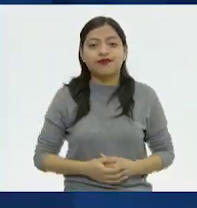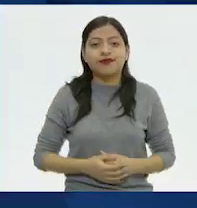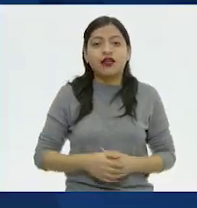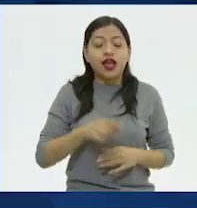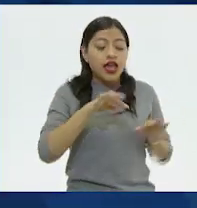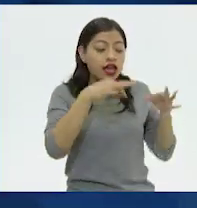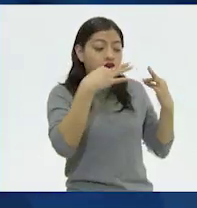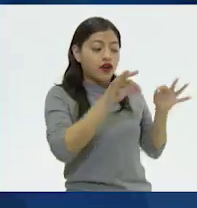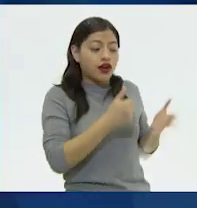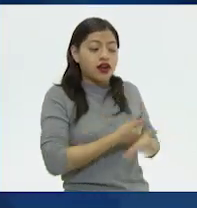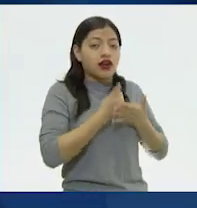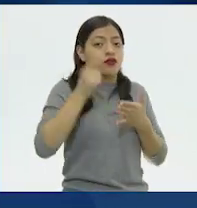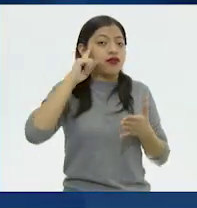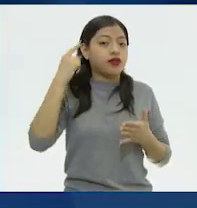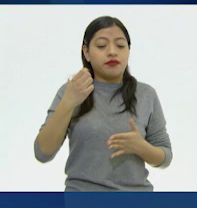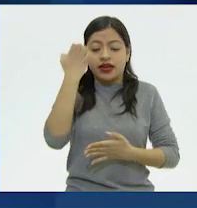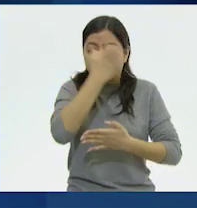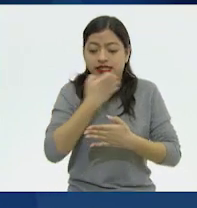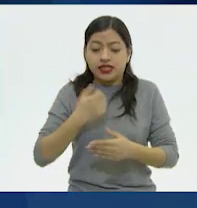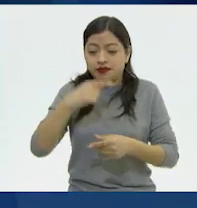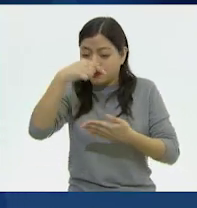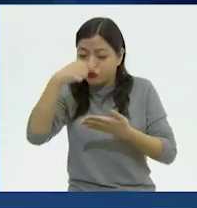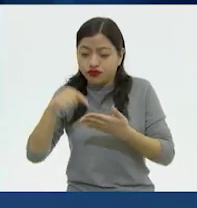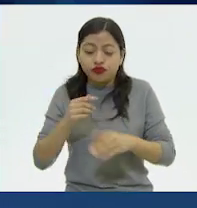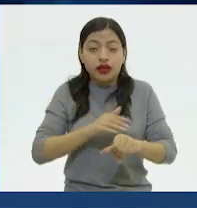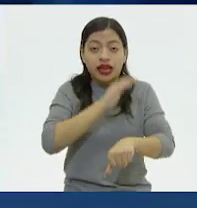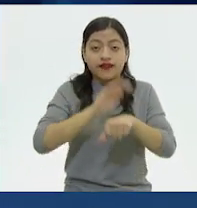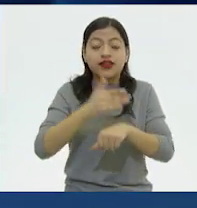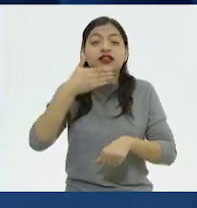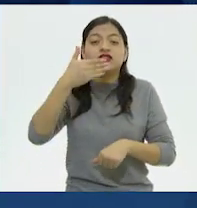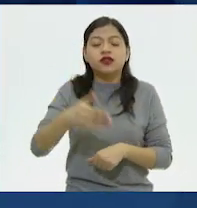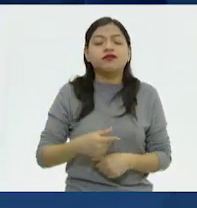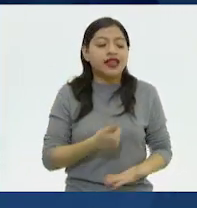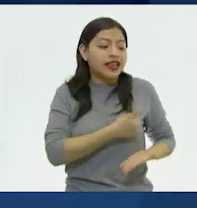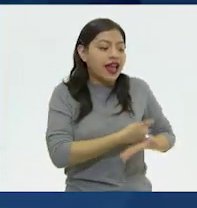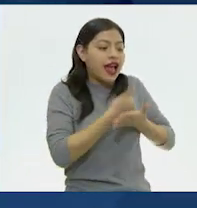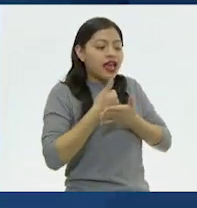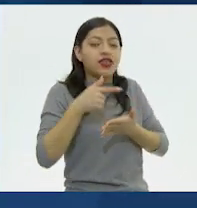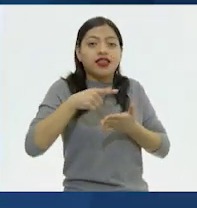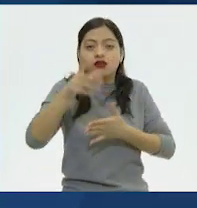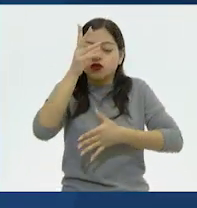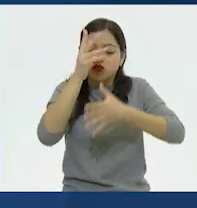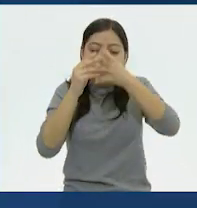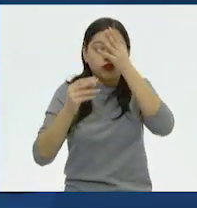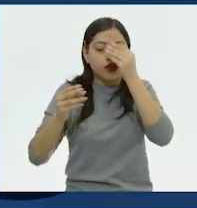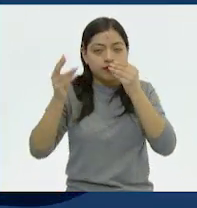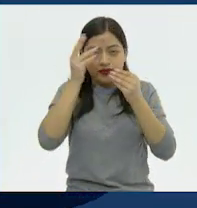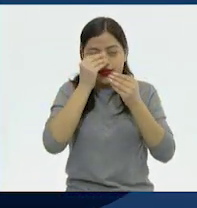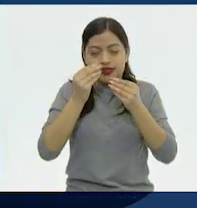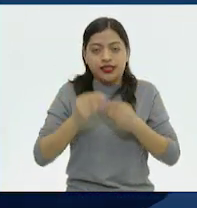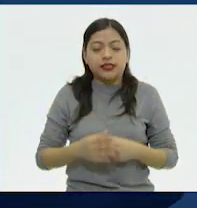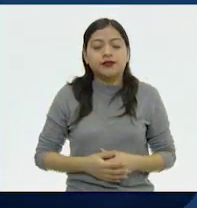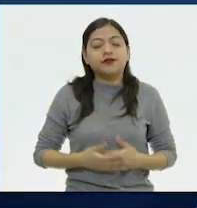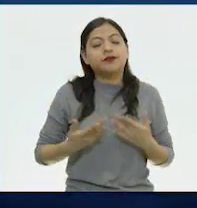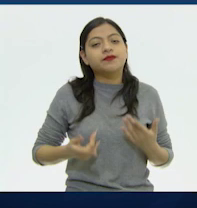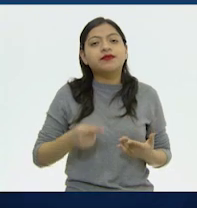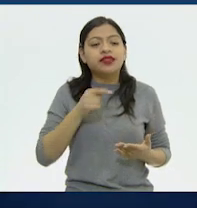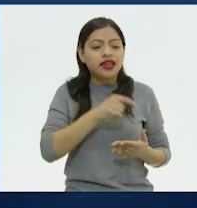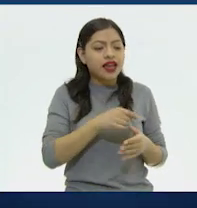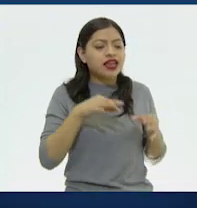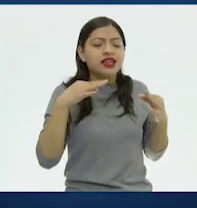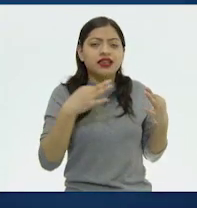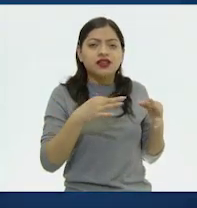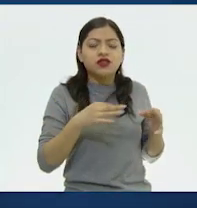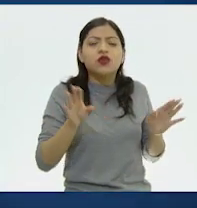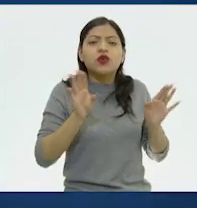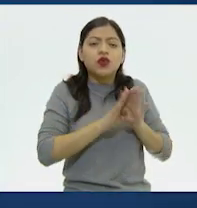de autoestudio es una herramienta que te facilita el aprendizaje de una asignatura o de un tema concreto. Se apoya en el